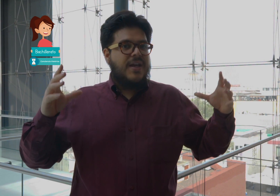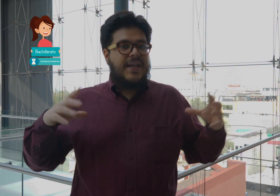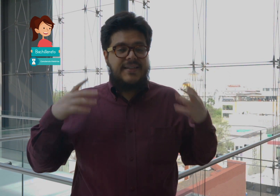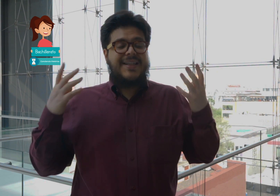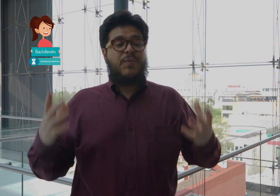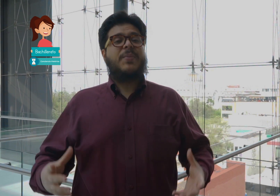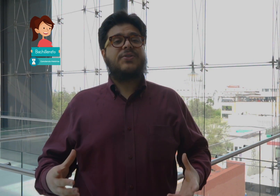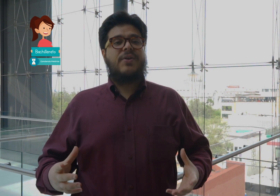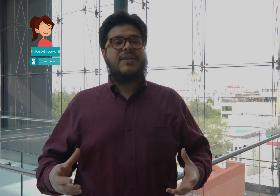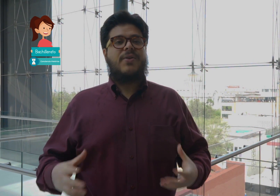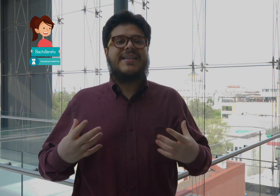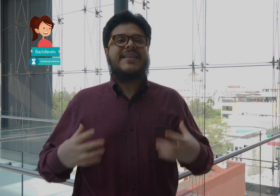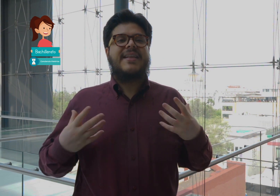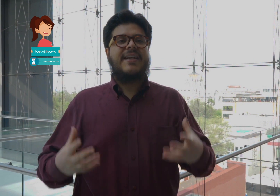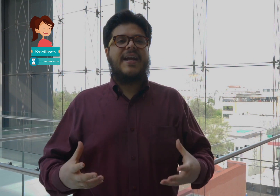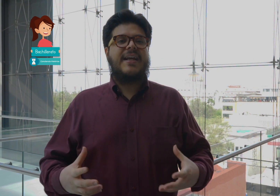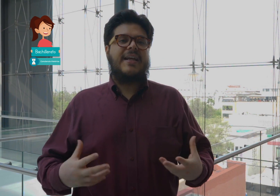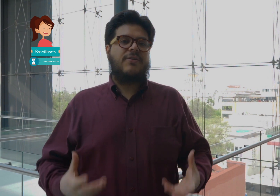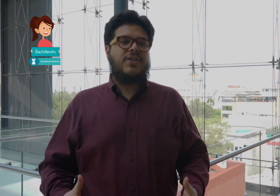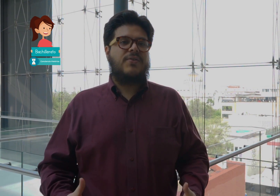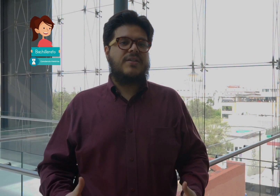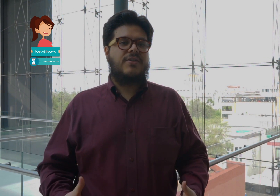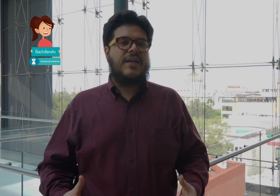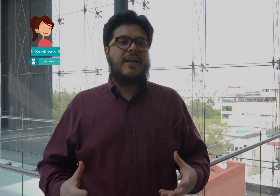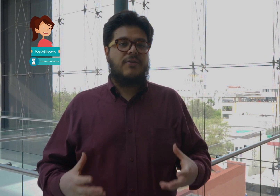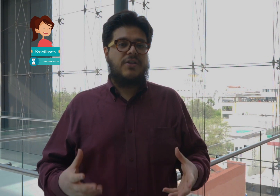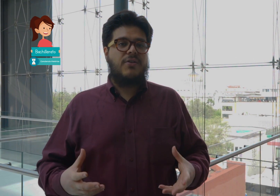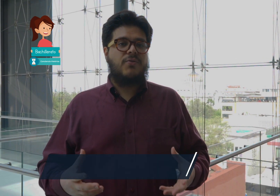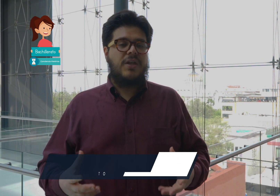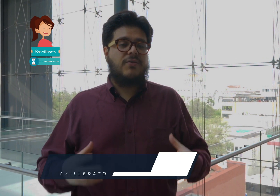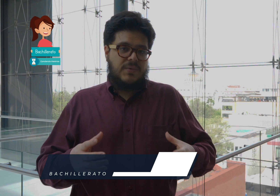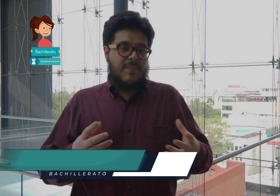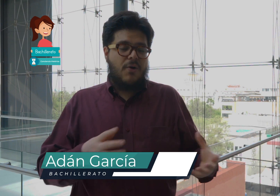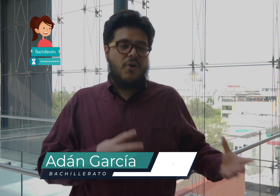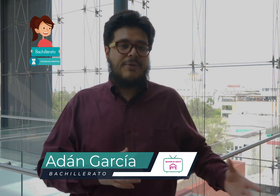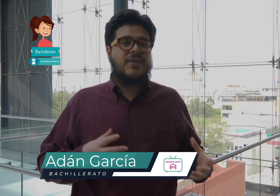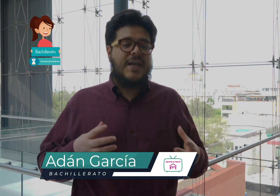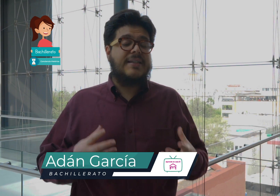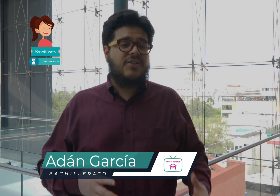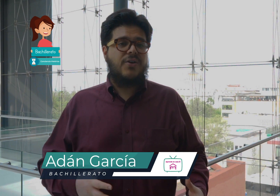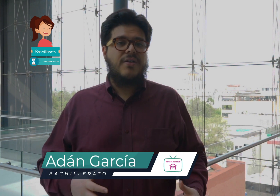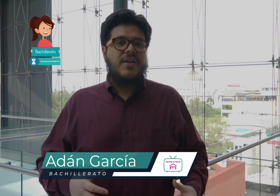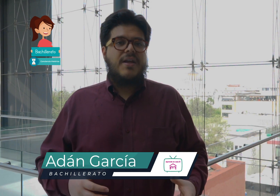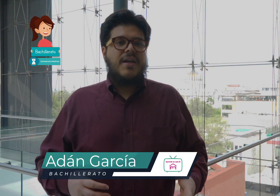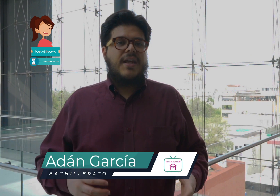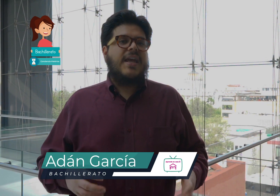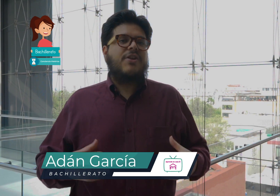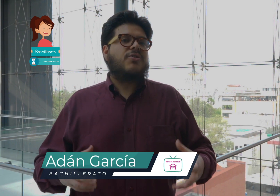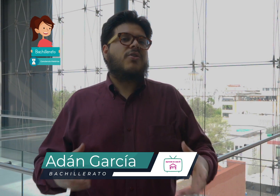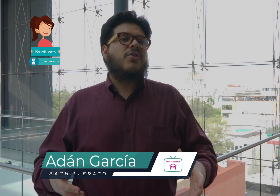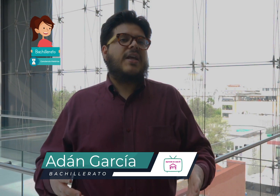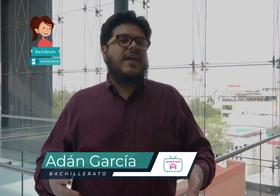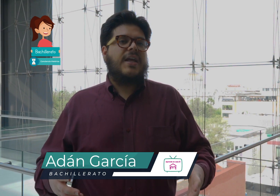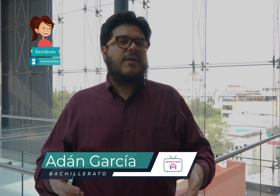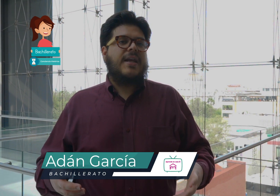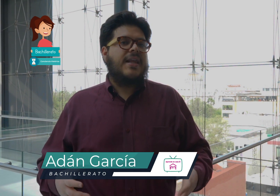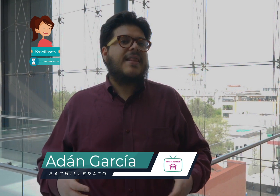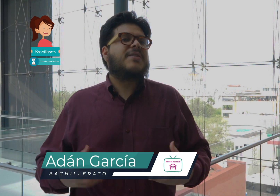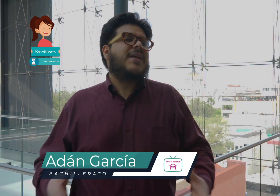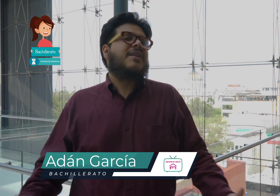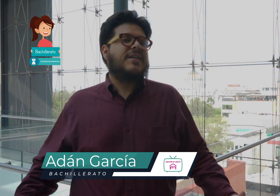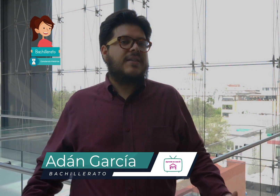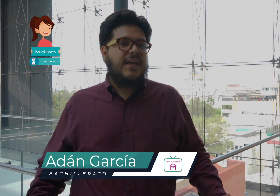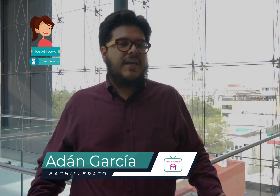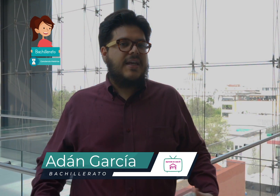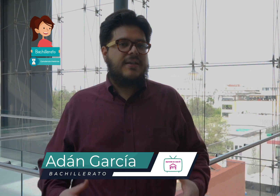falso. Y ese tipo de personas son las que intentan negar que el genocidio de los judíos, llamado Holocausto, existió, y que ellos son en realidad